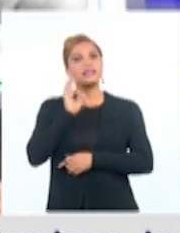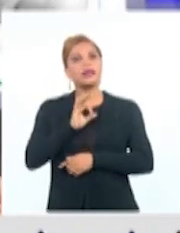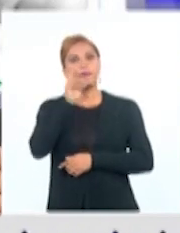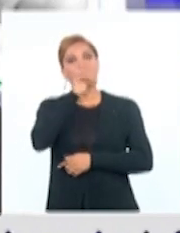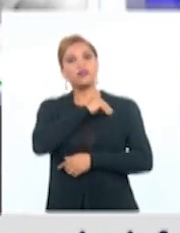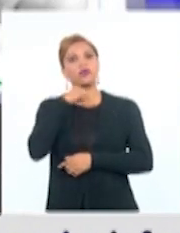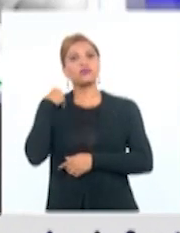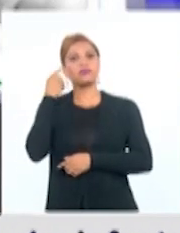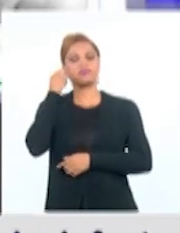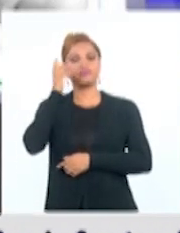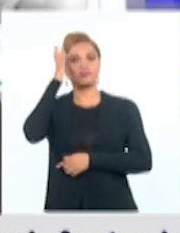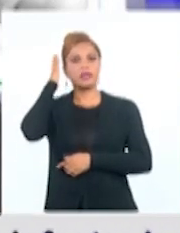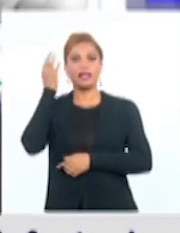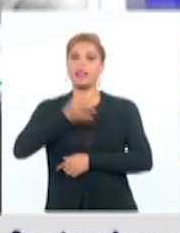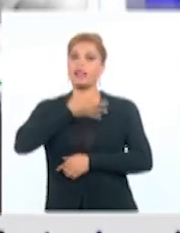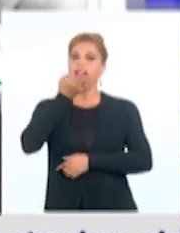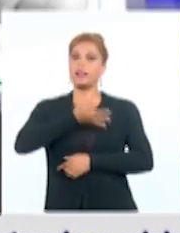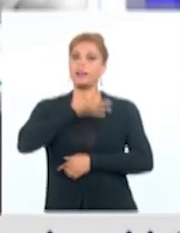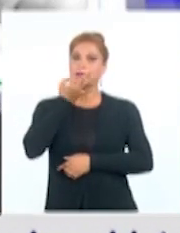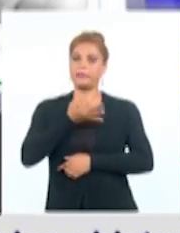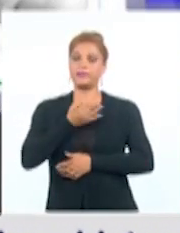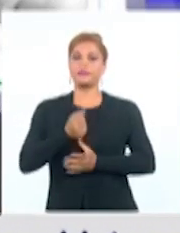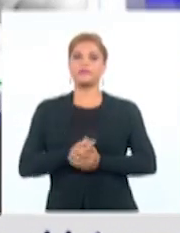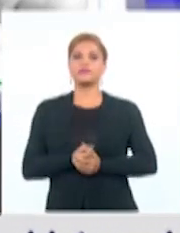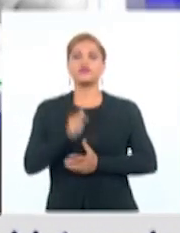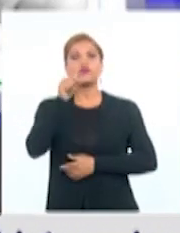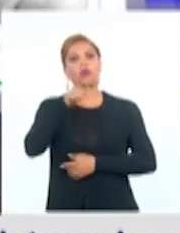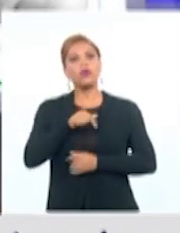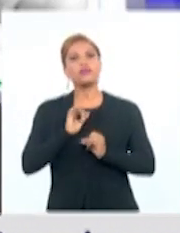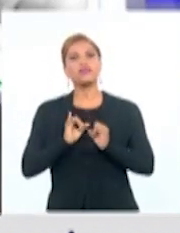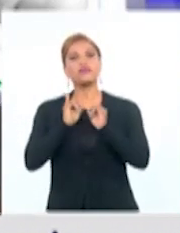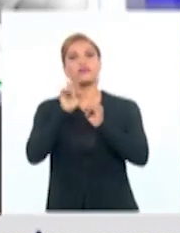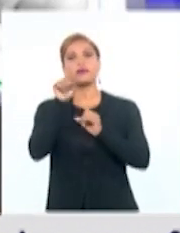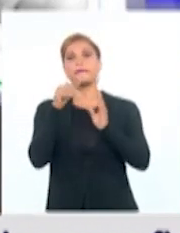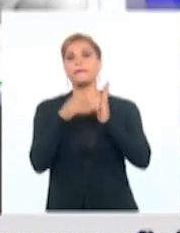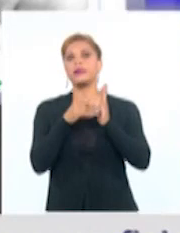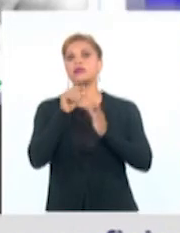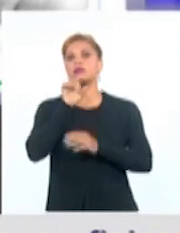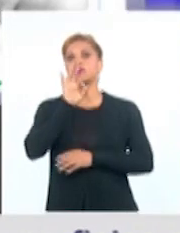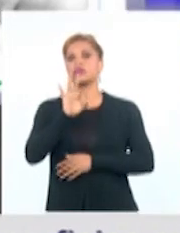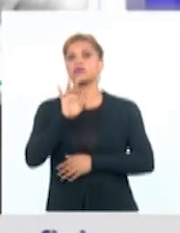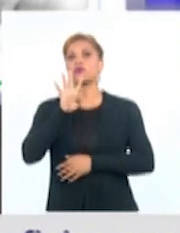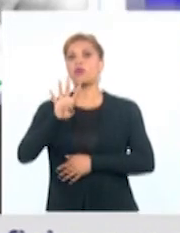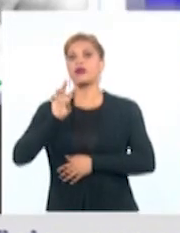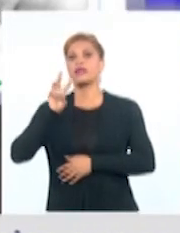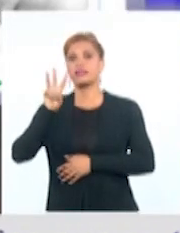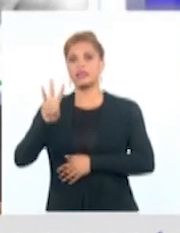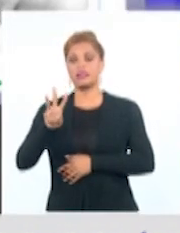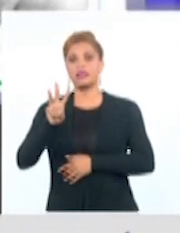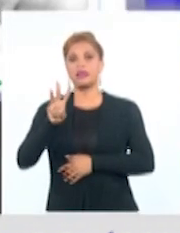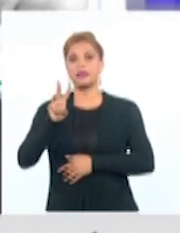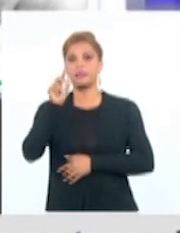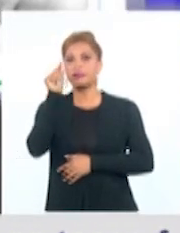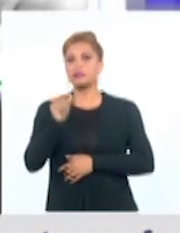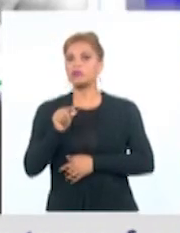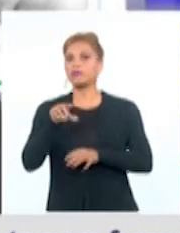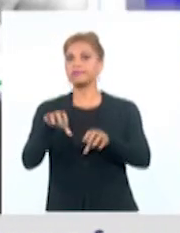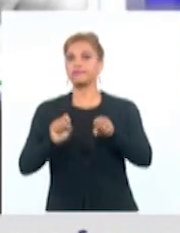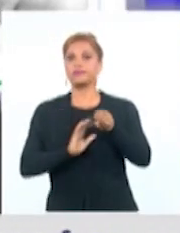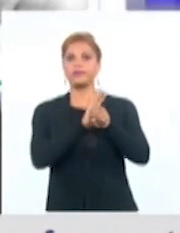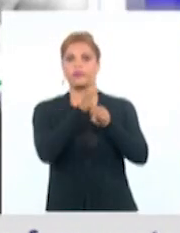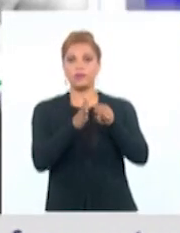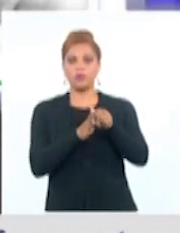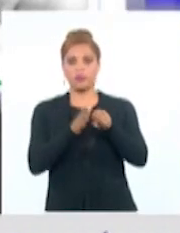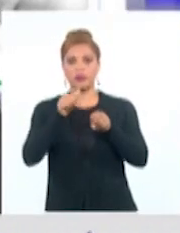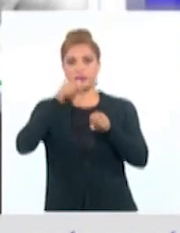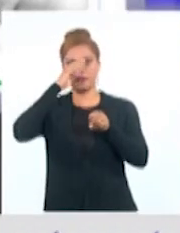Francisco Durán García. Hoy se reportan 1.843 casos autóctonos positivos